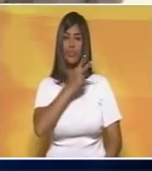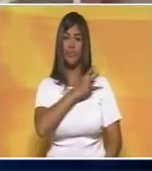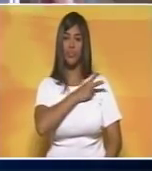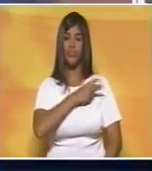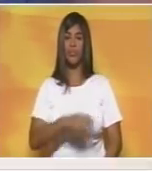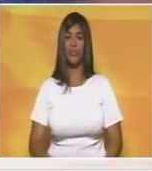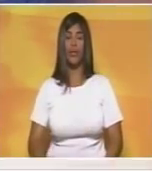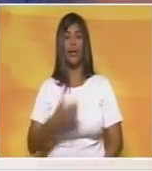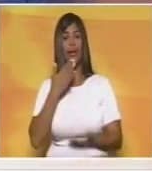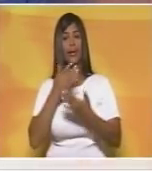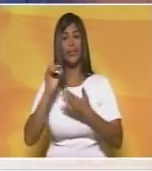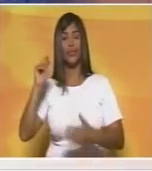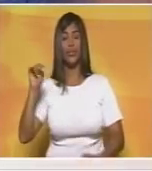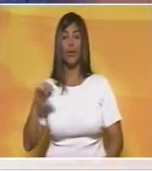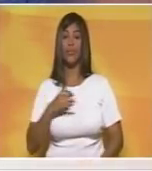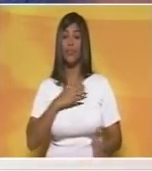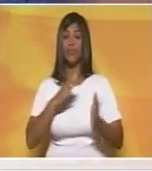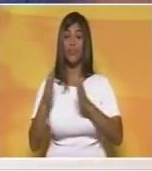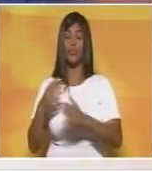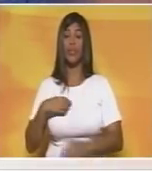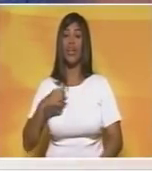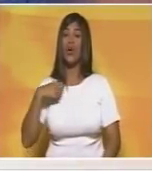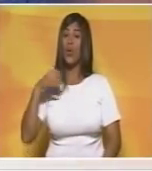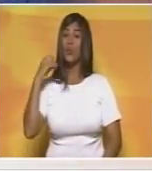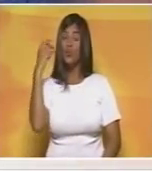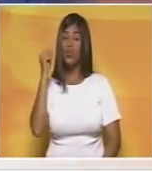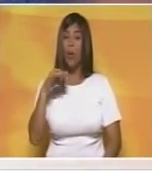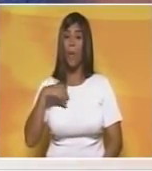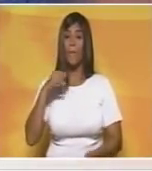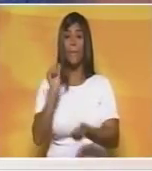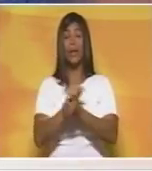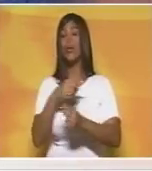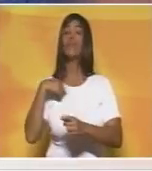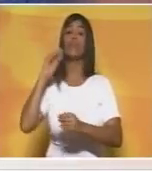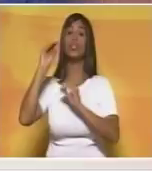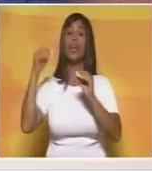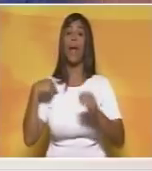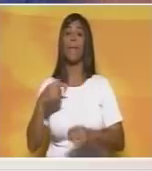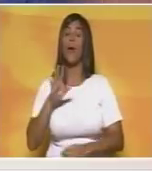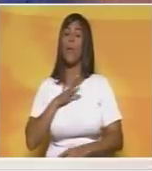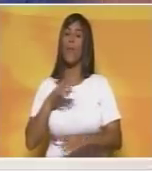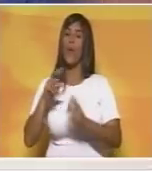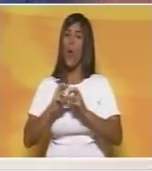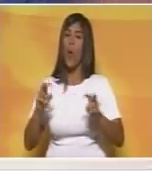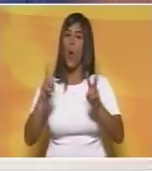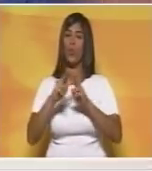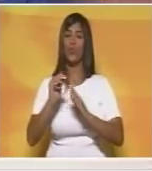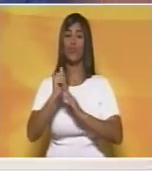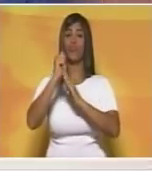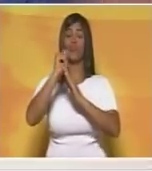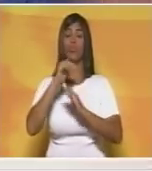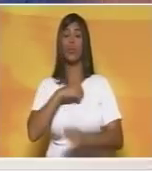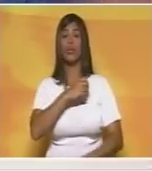Muchísimas gracias, José Leonardo. El Foro Penal insta a la alta comisionada para los derechos humanos de la ONU, Michelle Bachelet, quien próximamente estará de visita en el